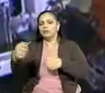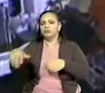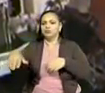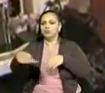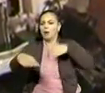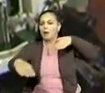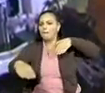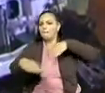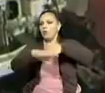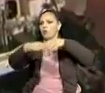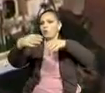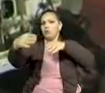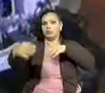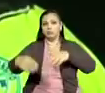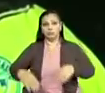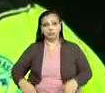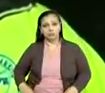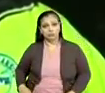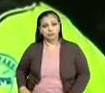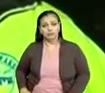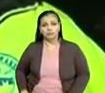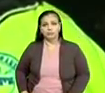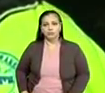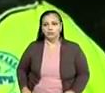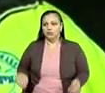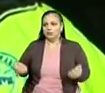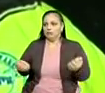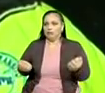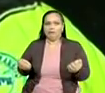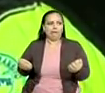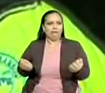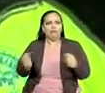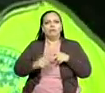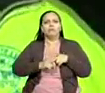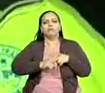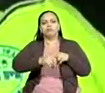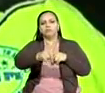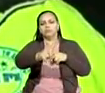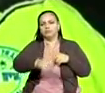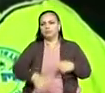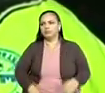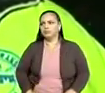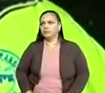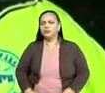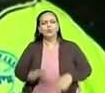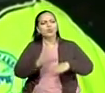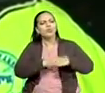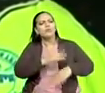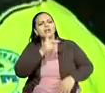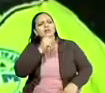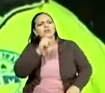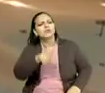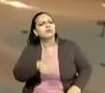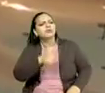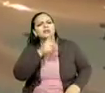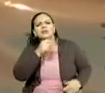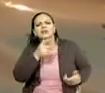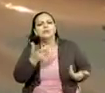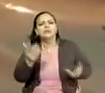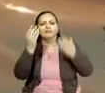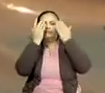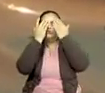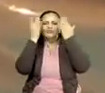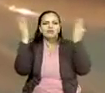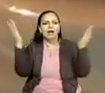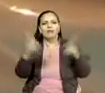de tránsito. No tenemos hasta el momento conductor identificado, ya que no se encontraba en el lugar. Indican que se ha retirado por su propio medio. El choque